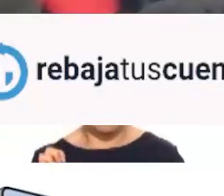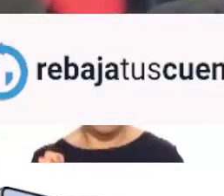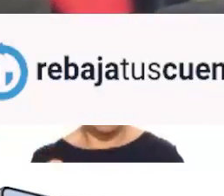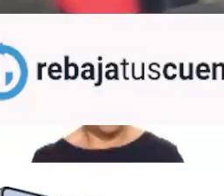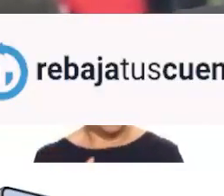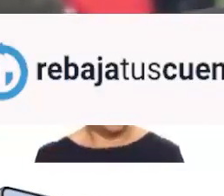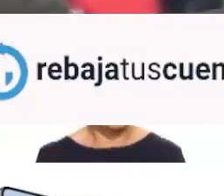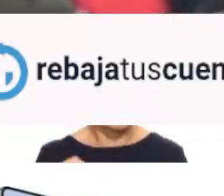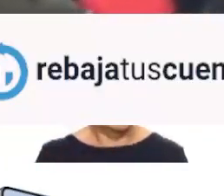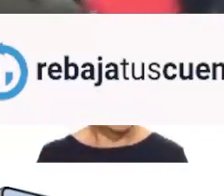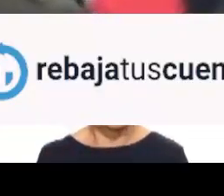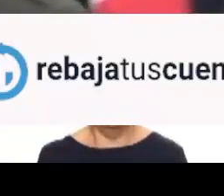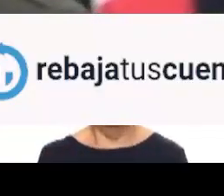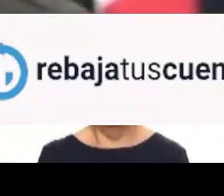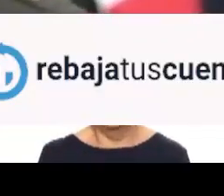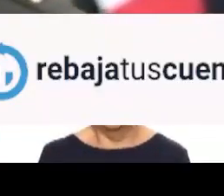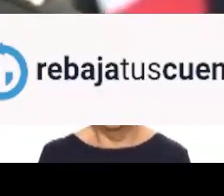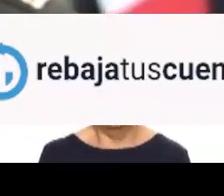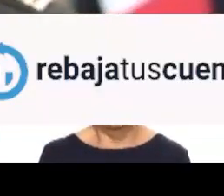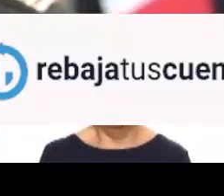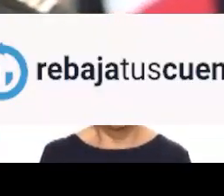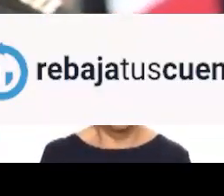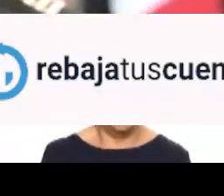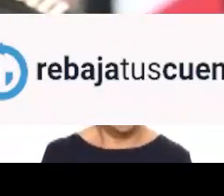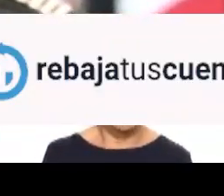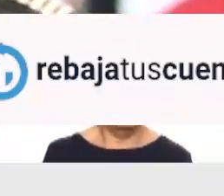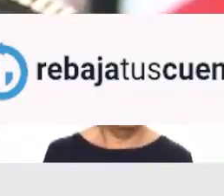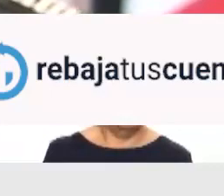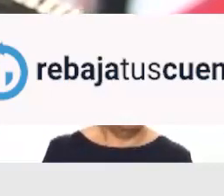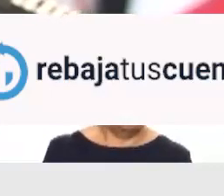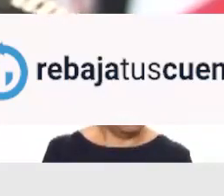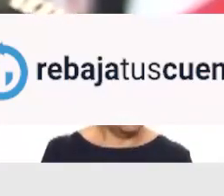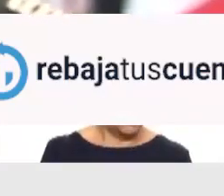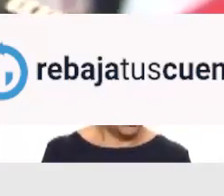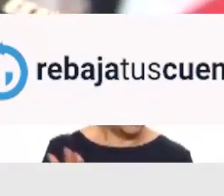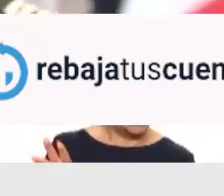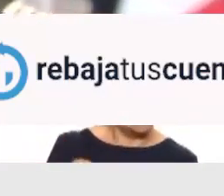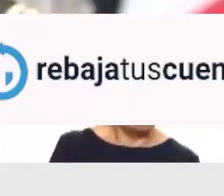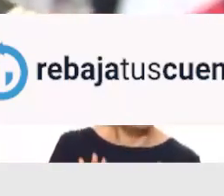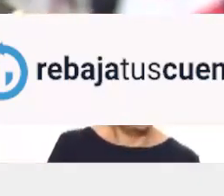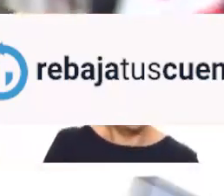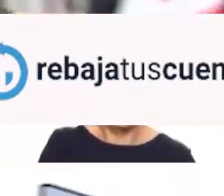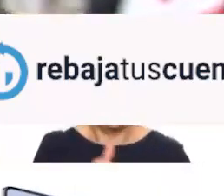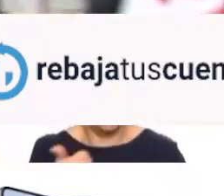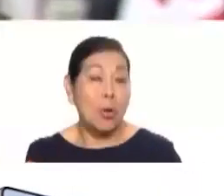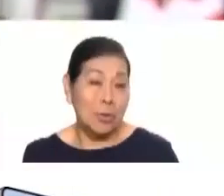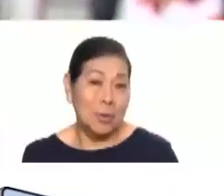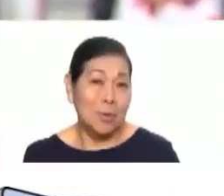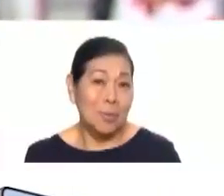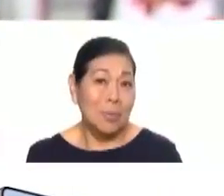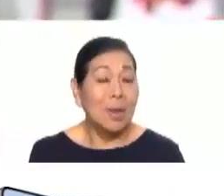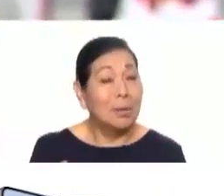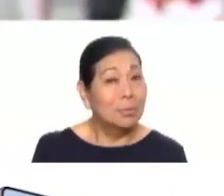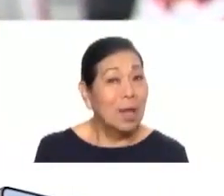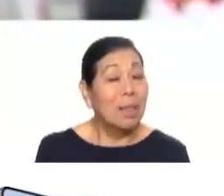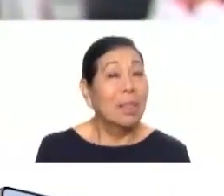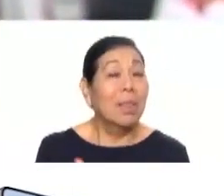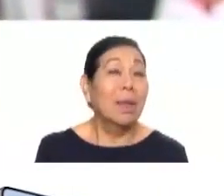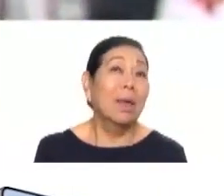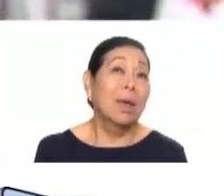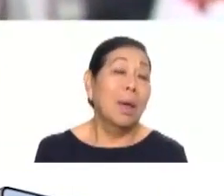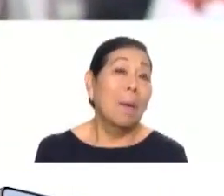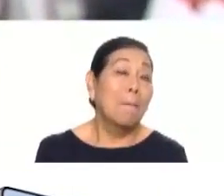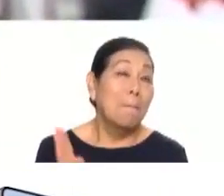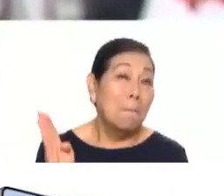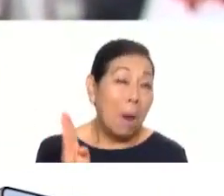no solamente existe el plan Bukele de Nueva York, existe un plan de seguridad interna para poder controlar el accionar violento de las favelas en Brasil